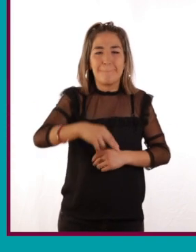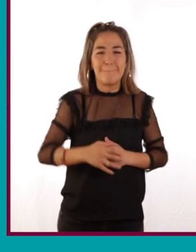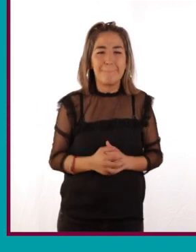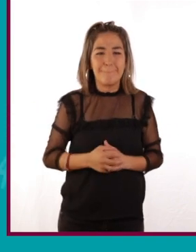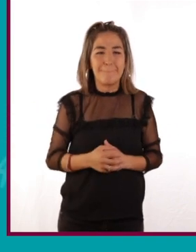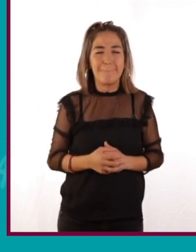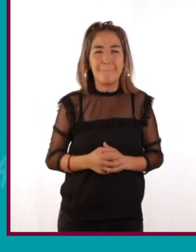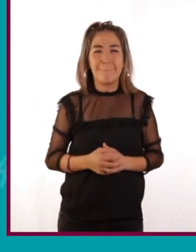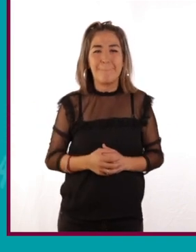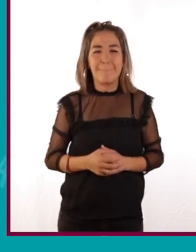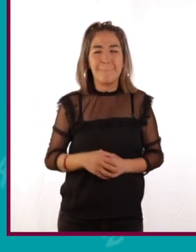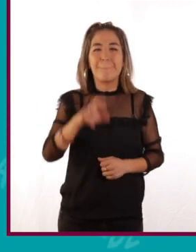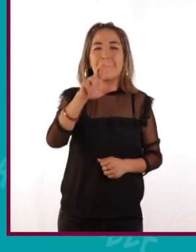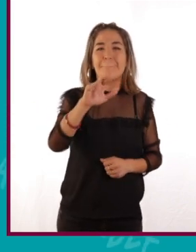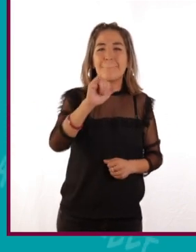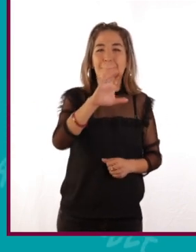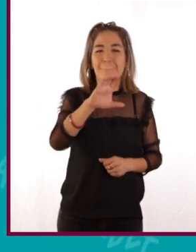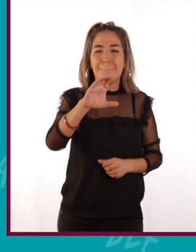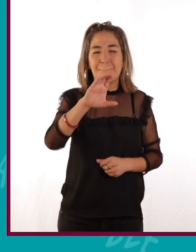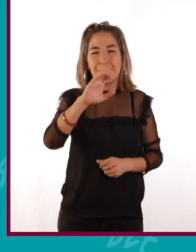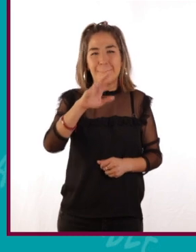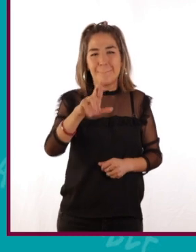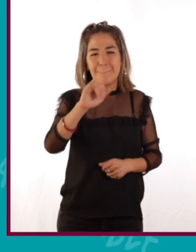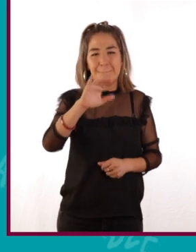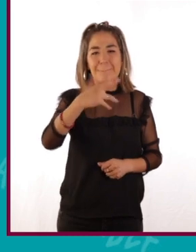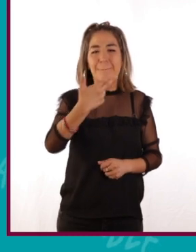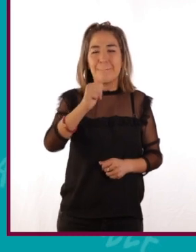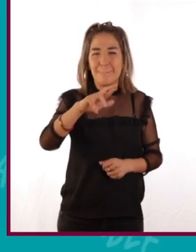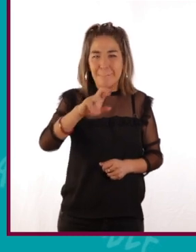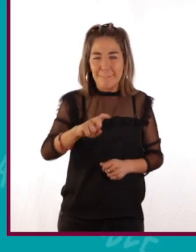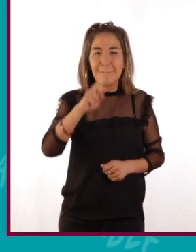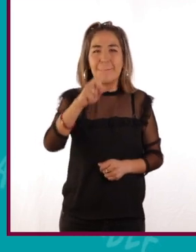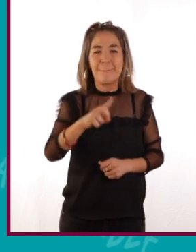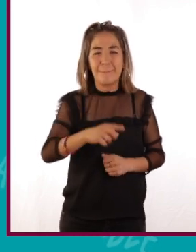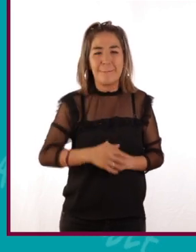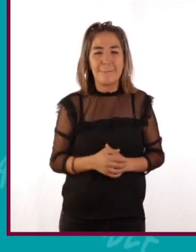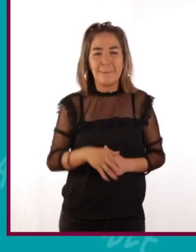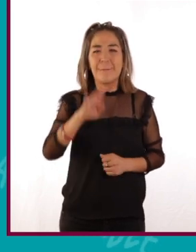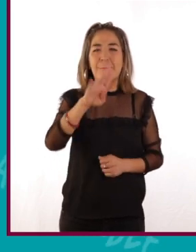arquitecto es Richard